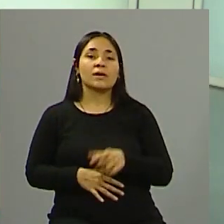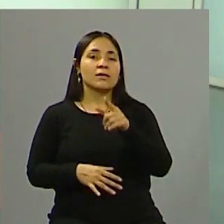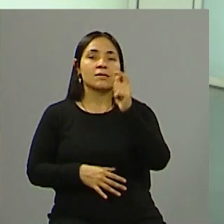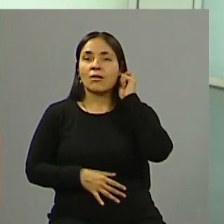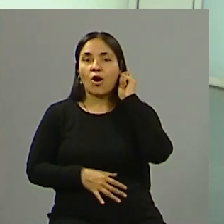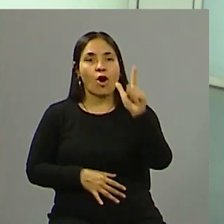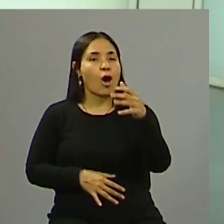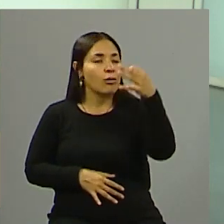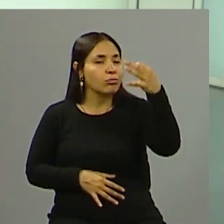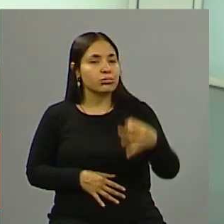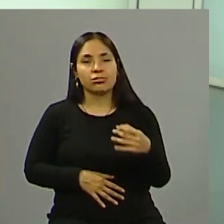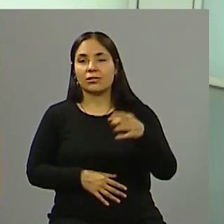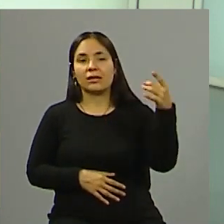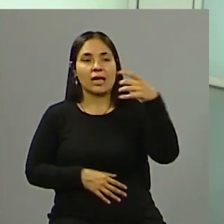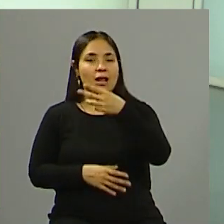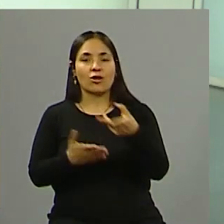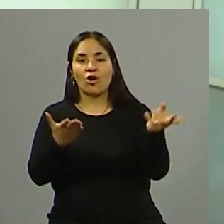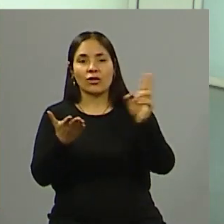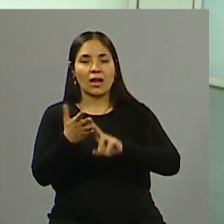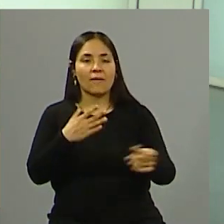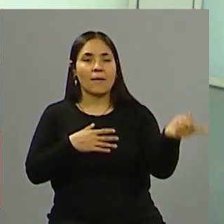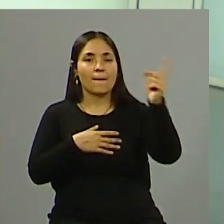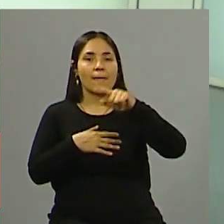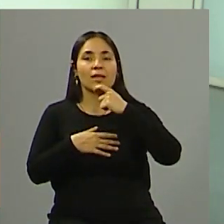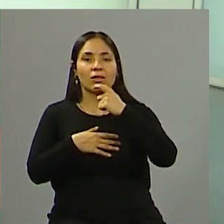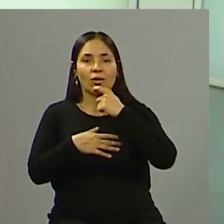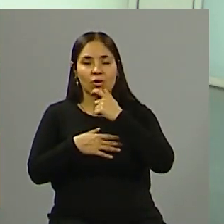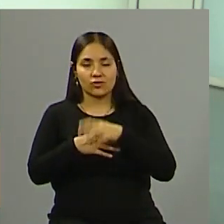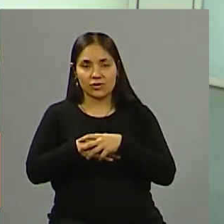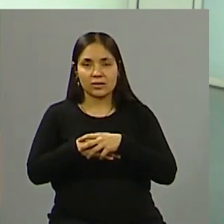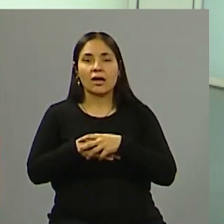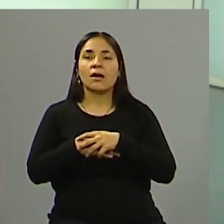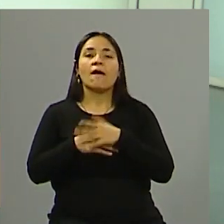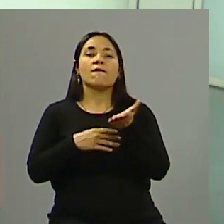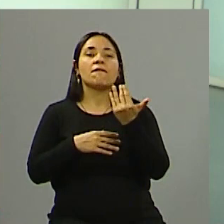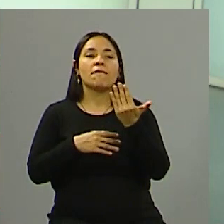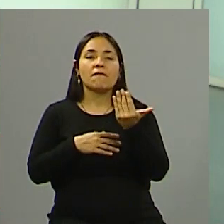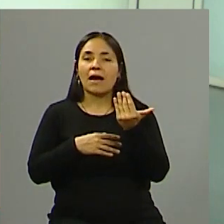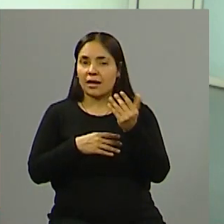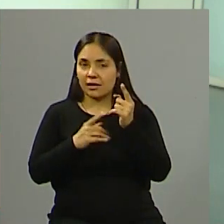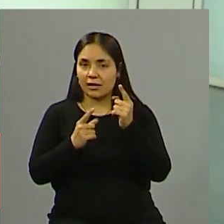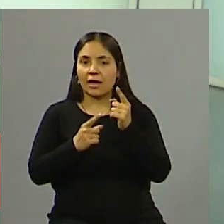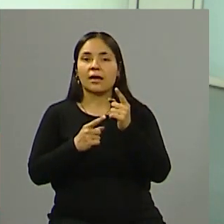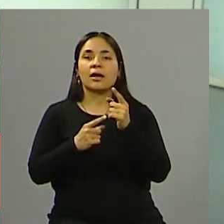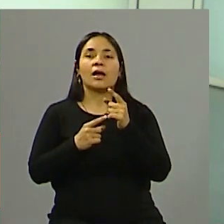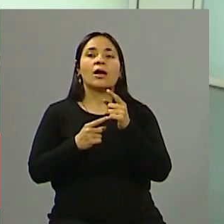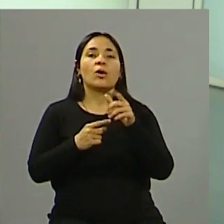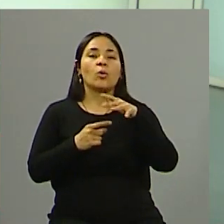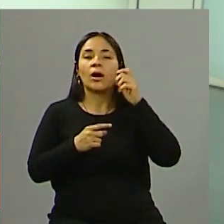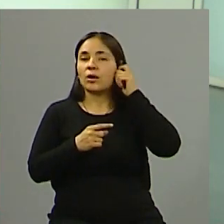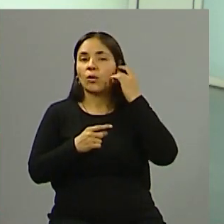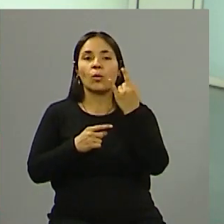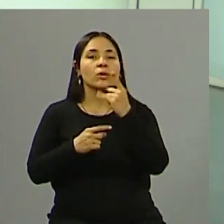logro poder hablar de la vuelta del tren a la provincia de Mendoza. Falta otra etapa, que es la llegada a la zona de Gutiérrez, y de